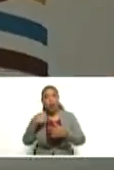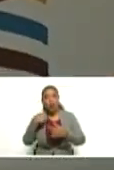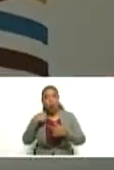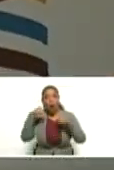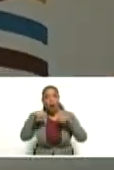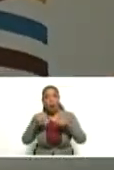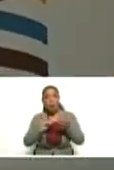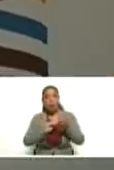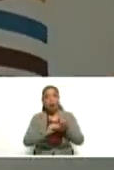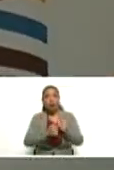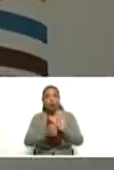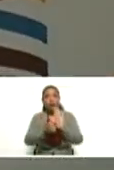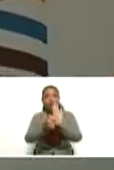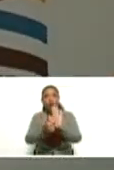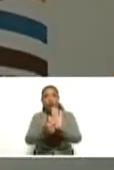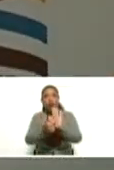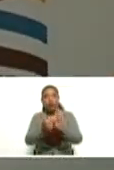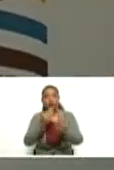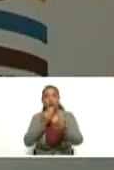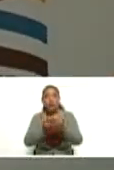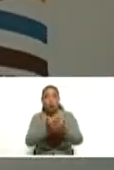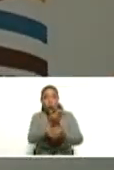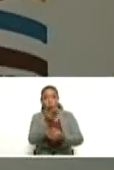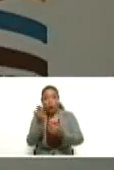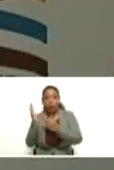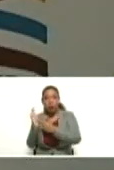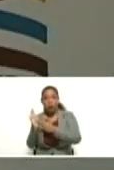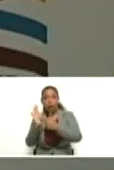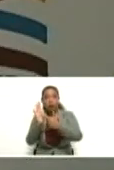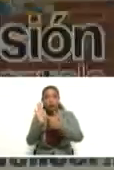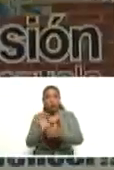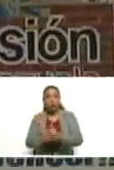poner esto para hacia arriba, con el permiso de ustedes.